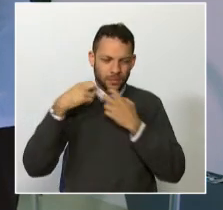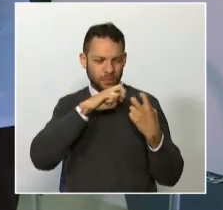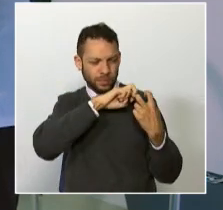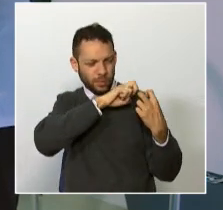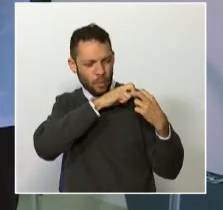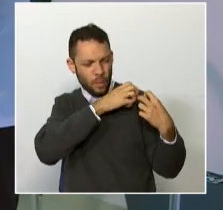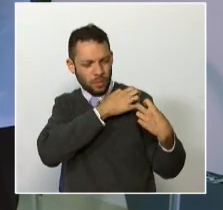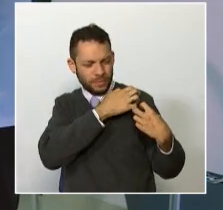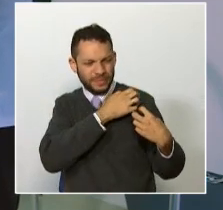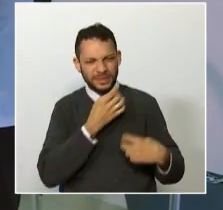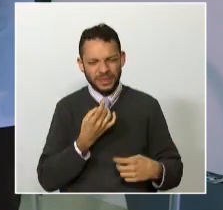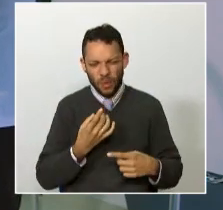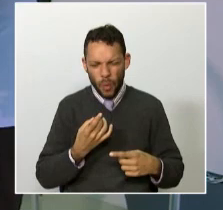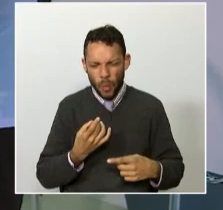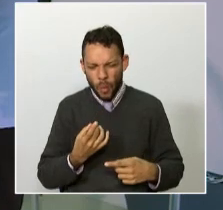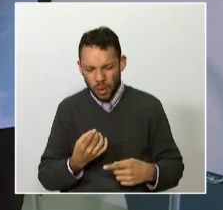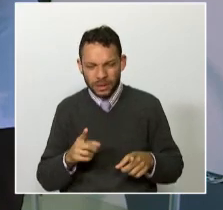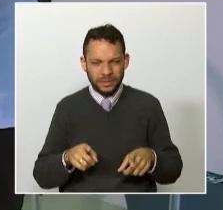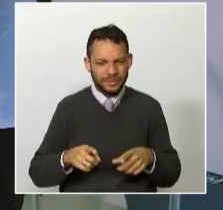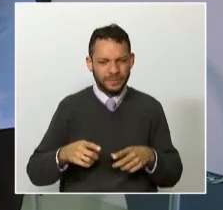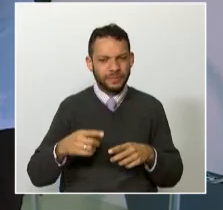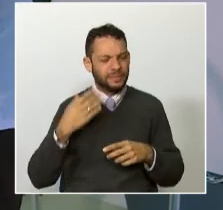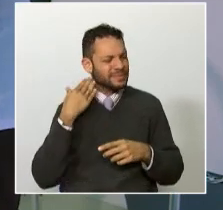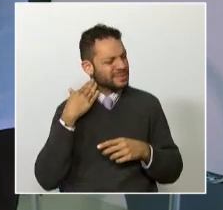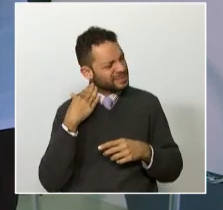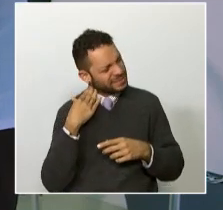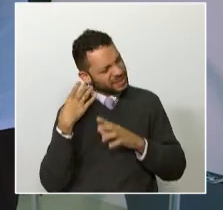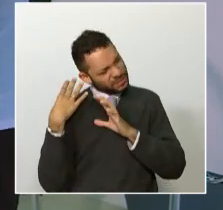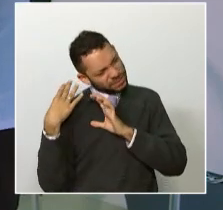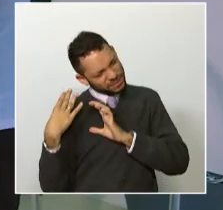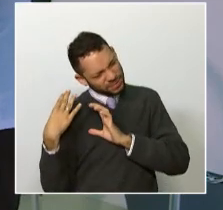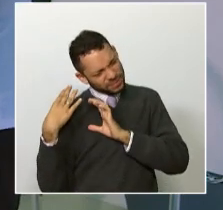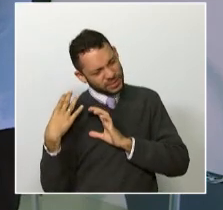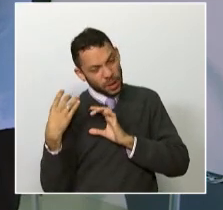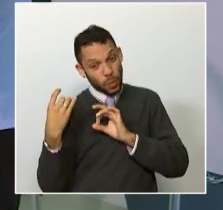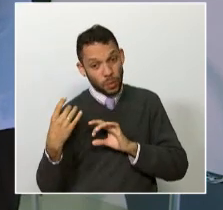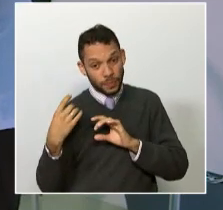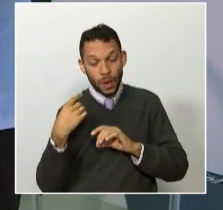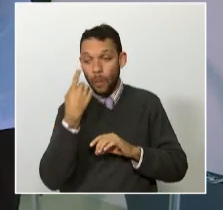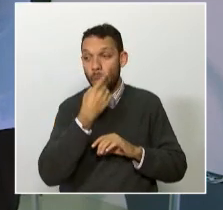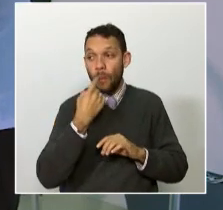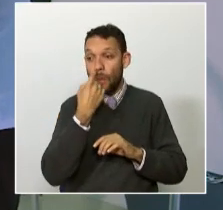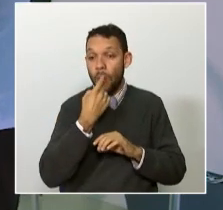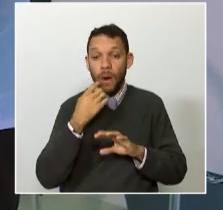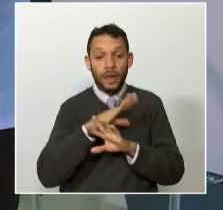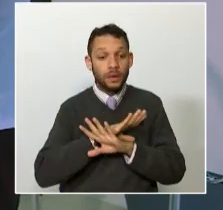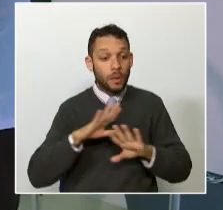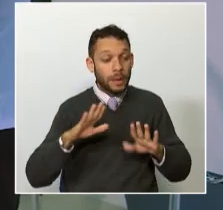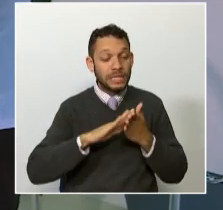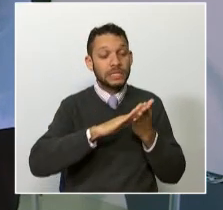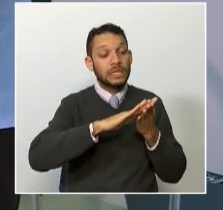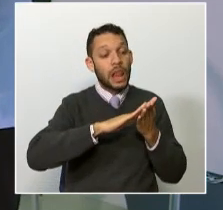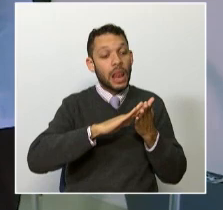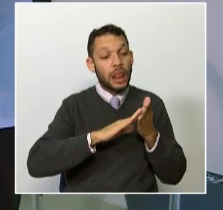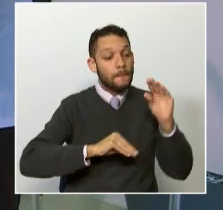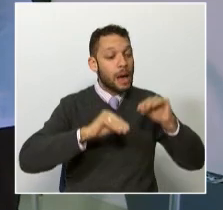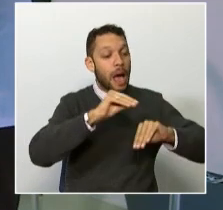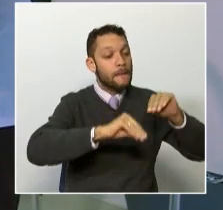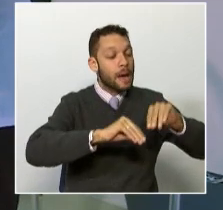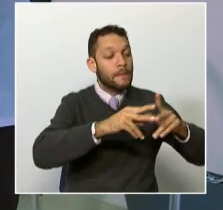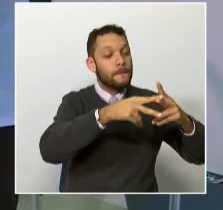si nosotros no hacemos ese manejo integral y yo me llego solamente, exclusivamente a la boca y corrijo con